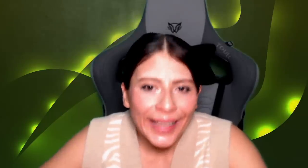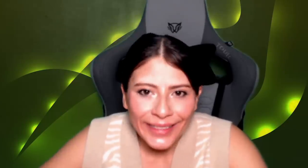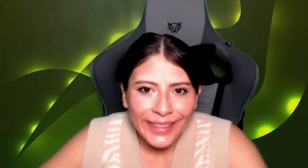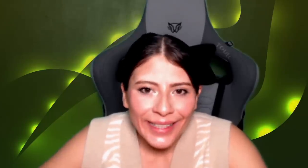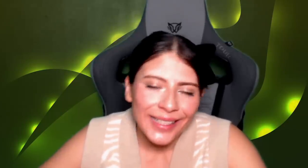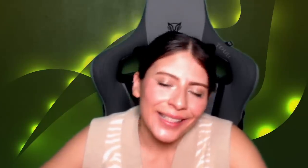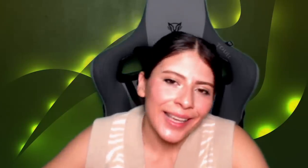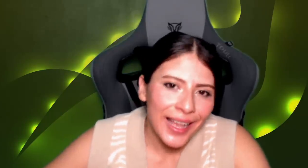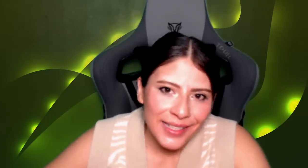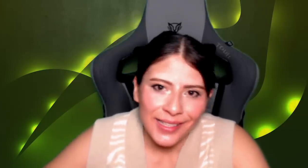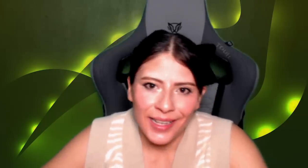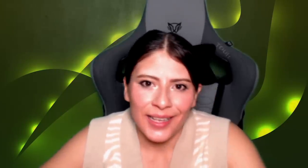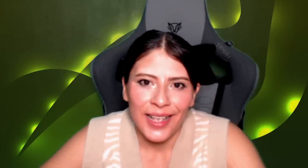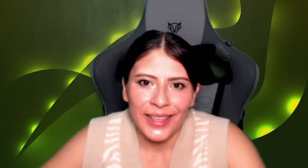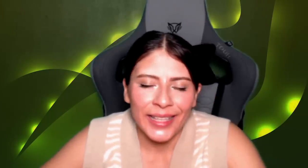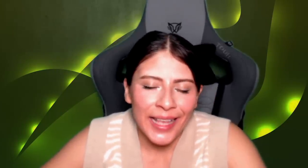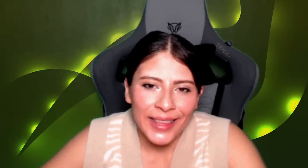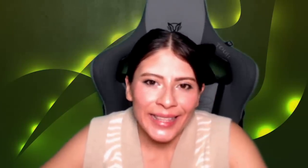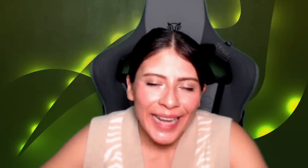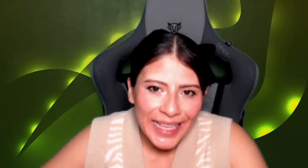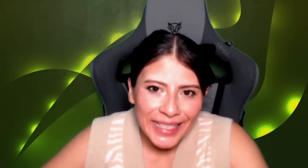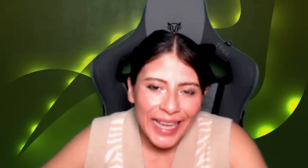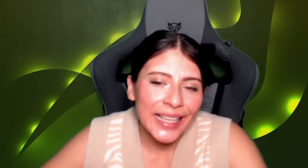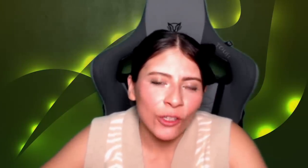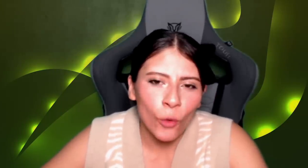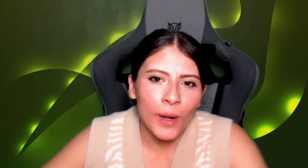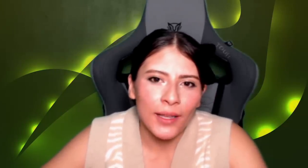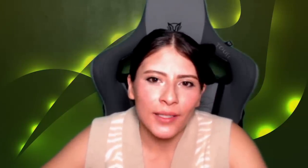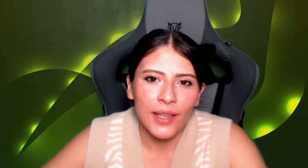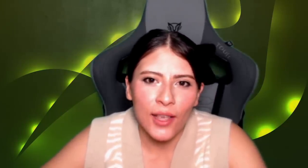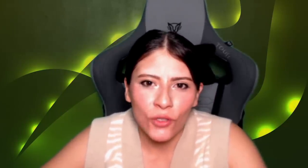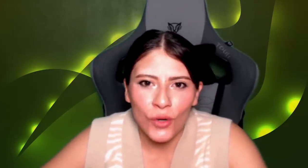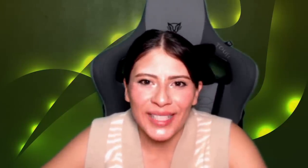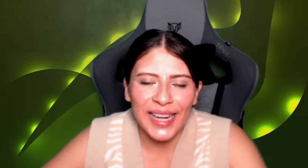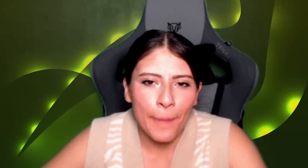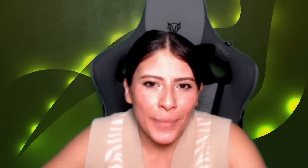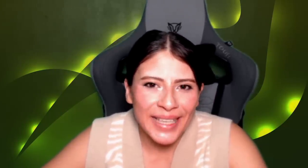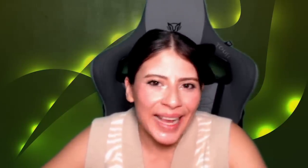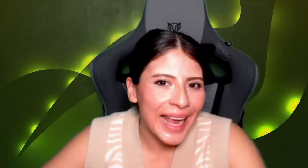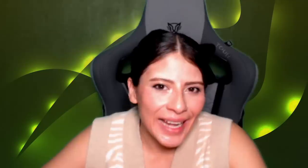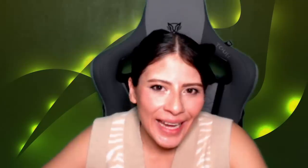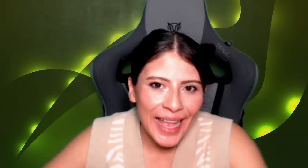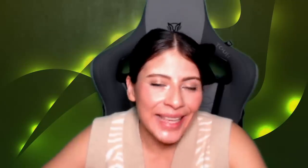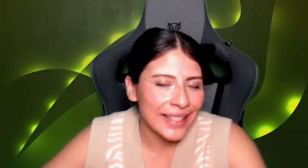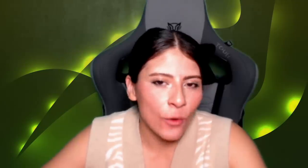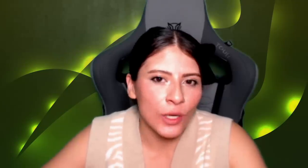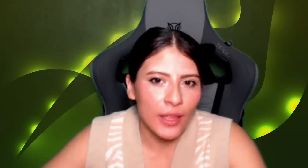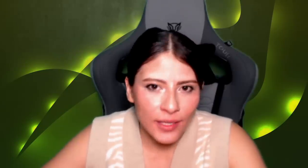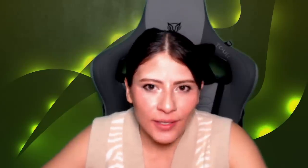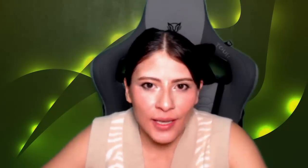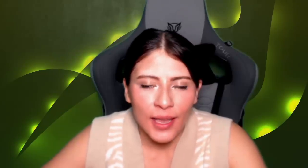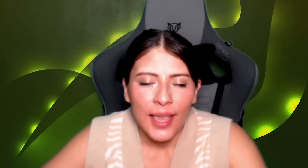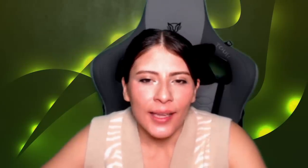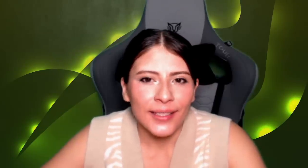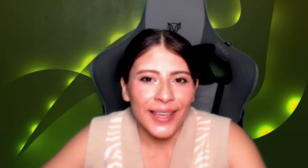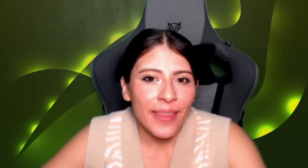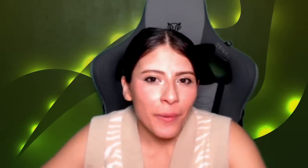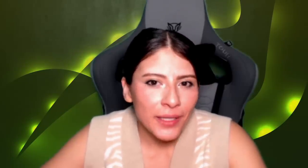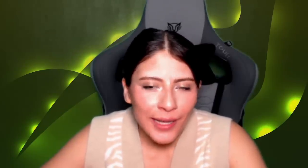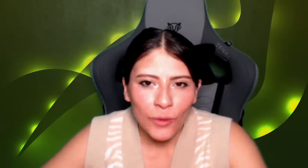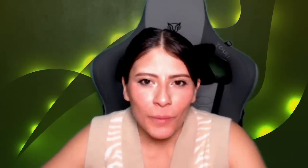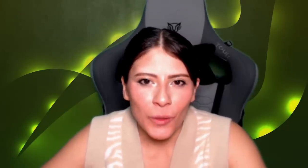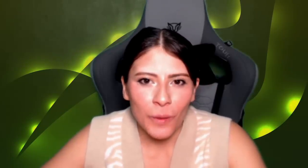La gente se cansa de tanta tranza y toma las instalaciones de la empresa Calica estadounidense, que